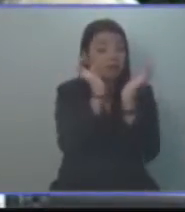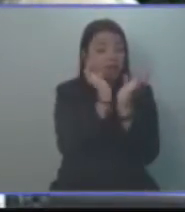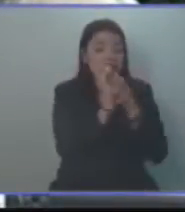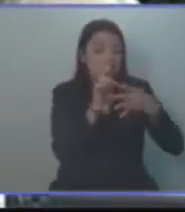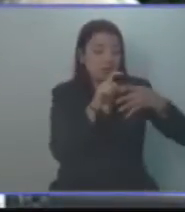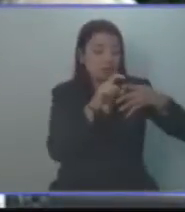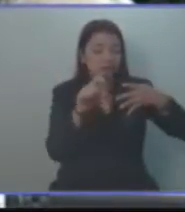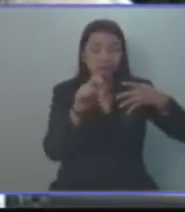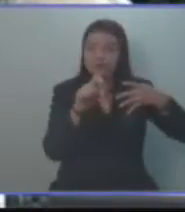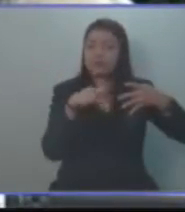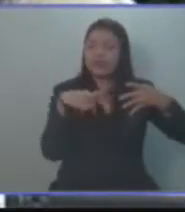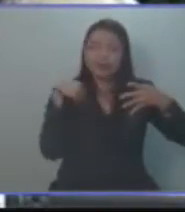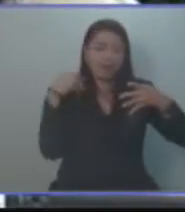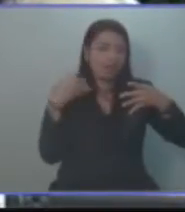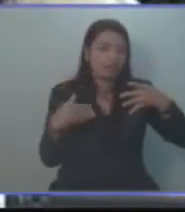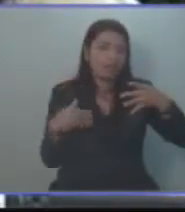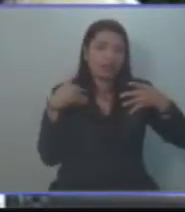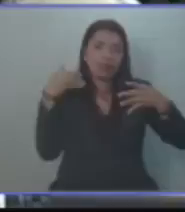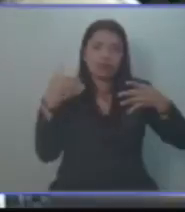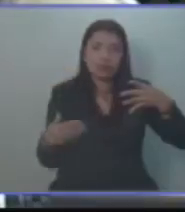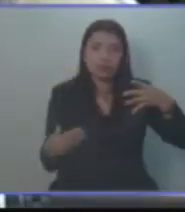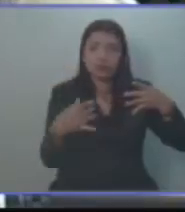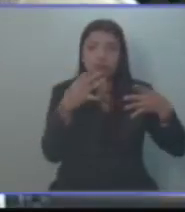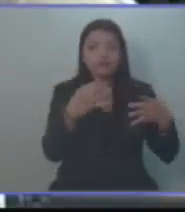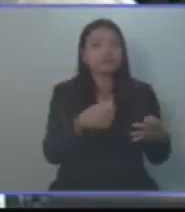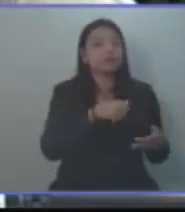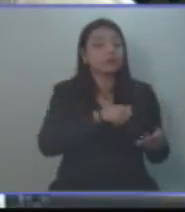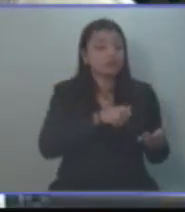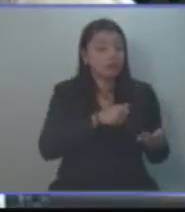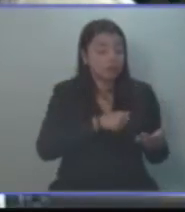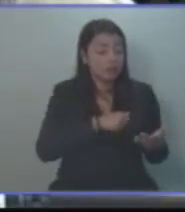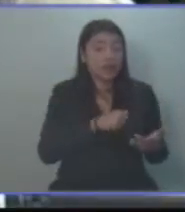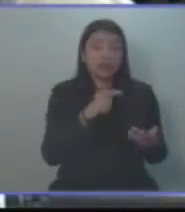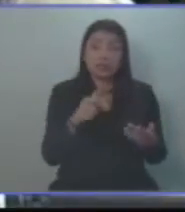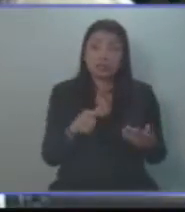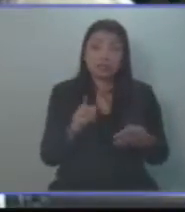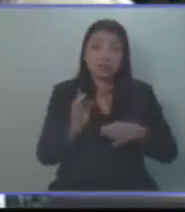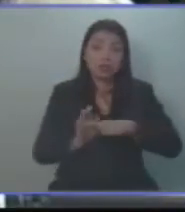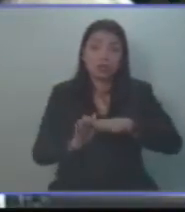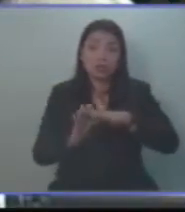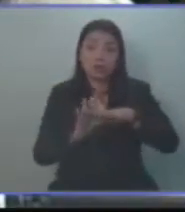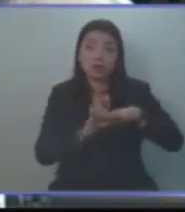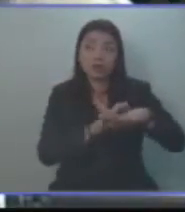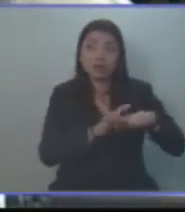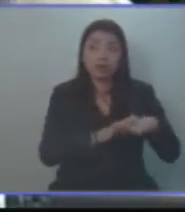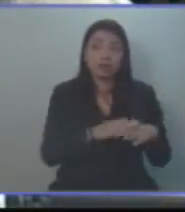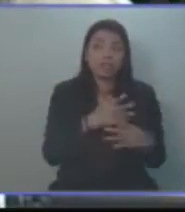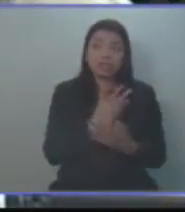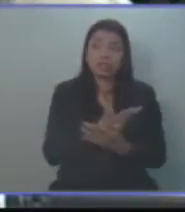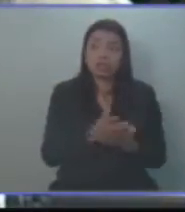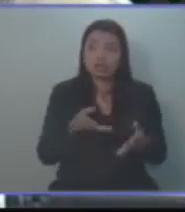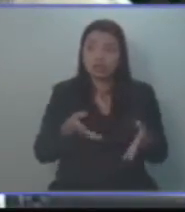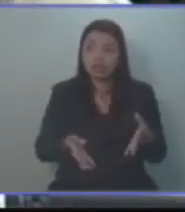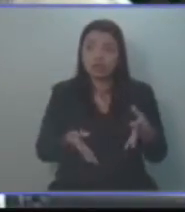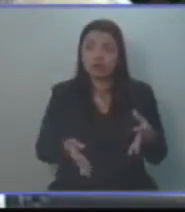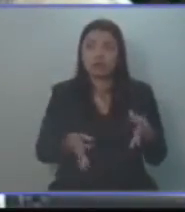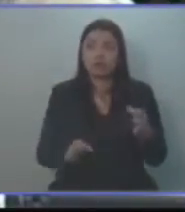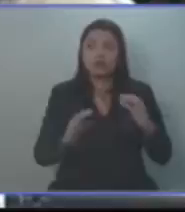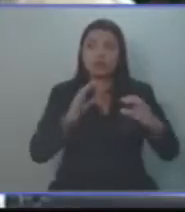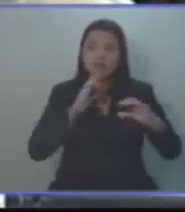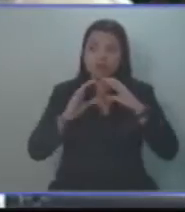año. Estas últimas serán las responsables de realizar las convocatorias de las plazas por cualquier otro medio de